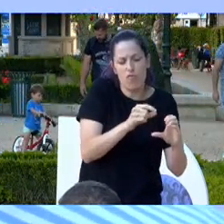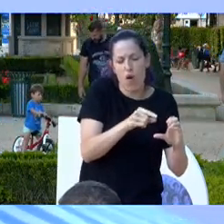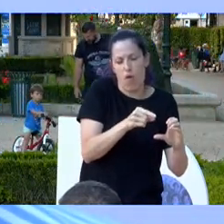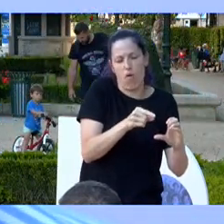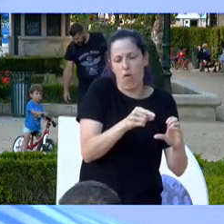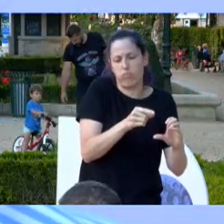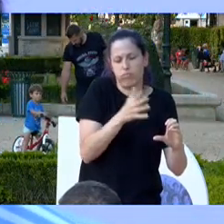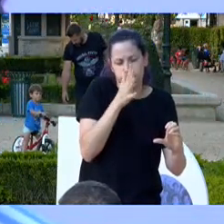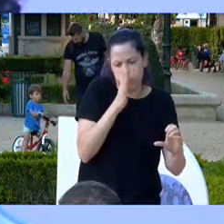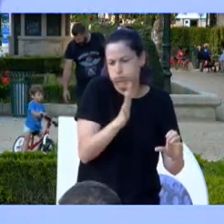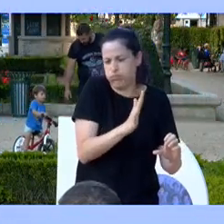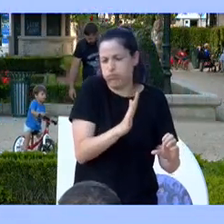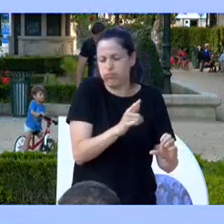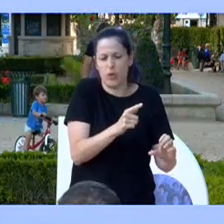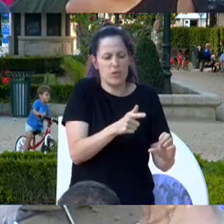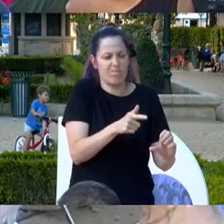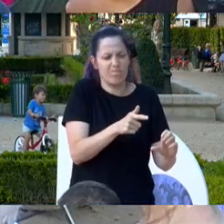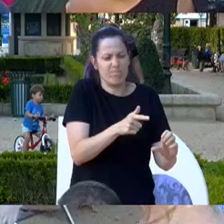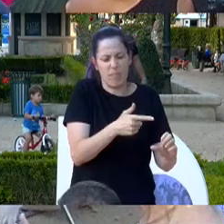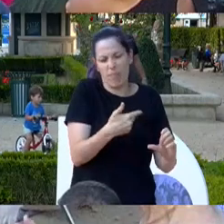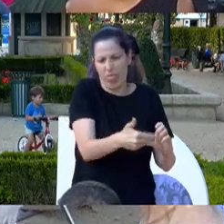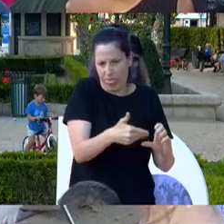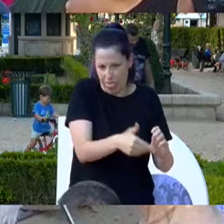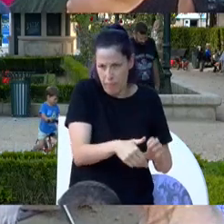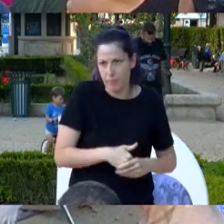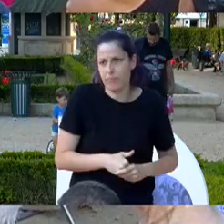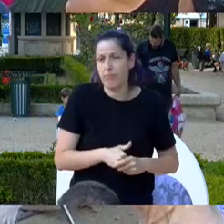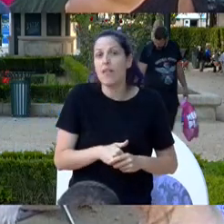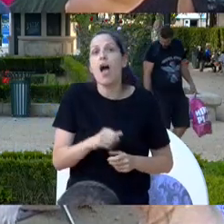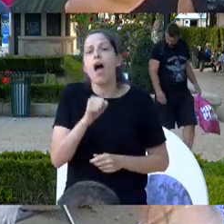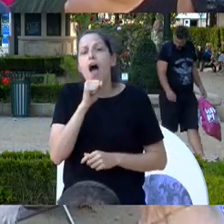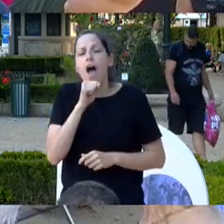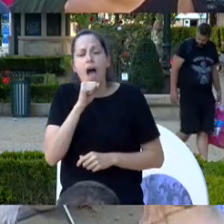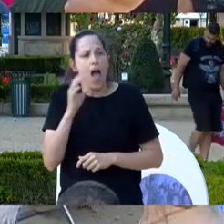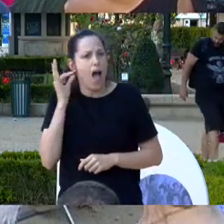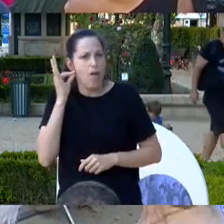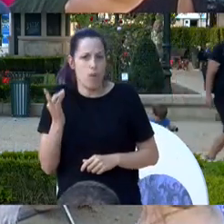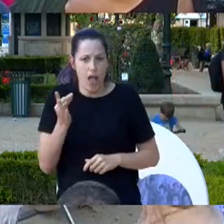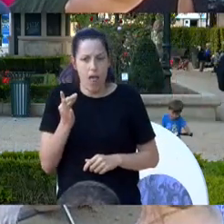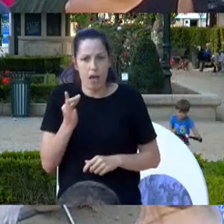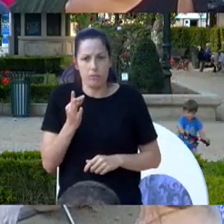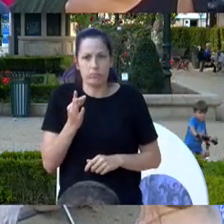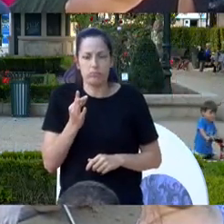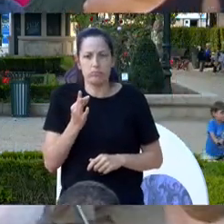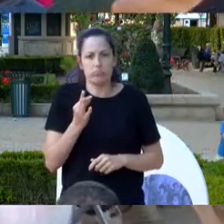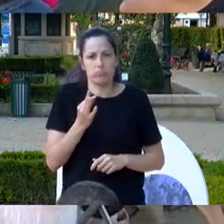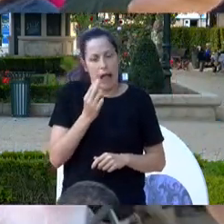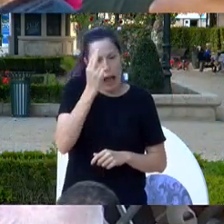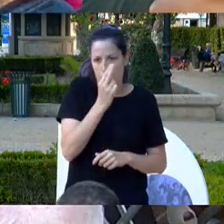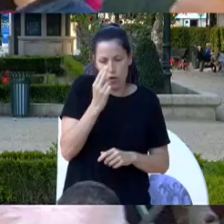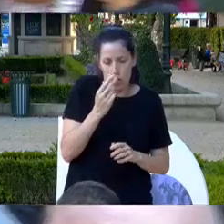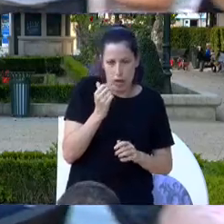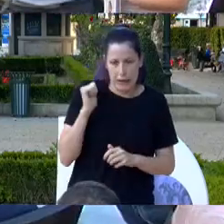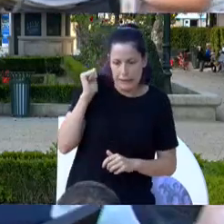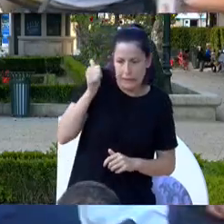de sectarismo e impiedad. Bueno, a miña avoa nunca deixou de ser católica, quero aclaralo, e foi católica toda a